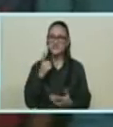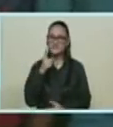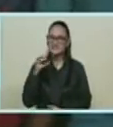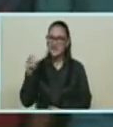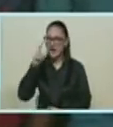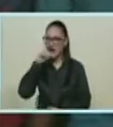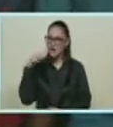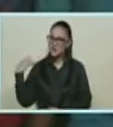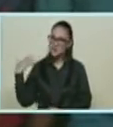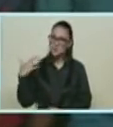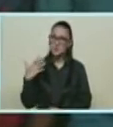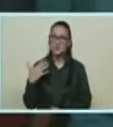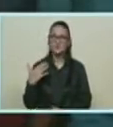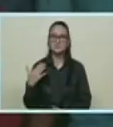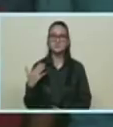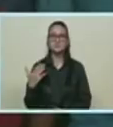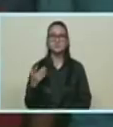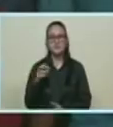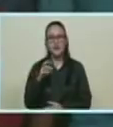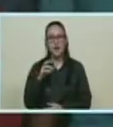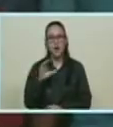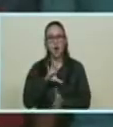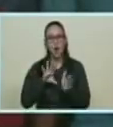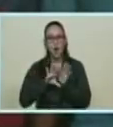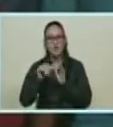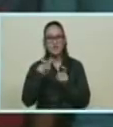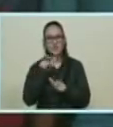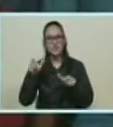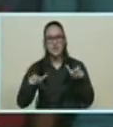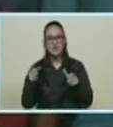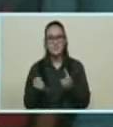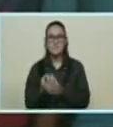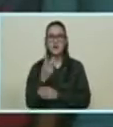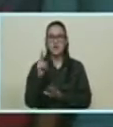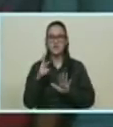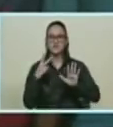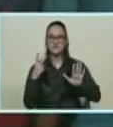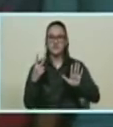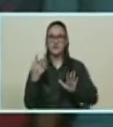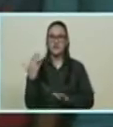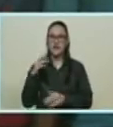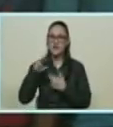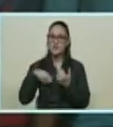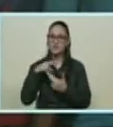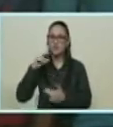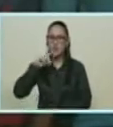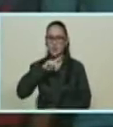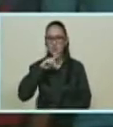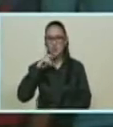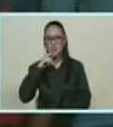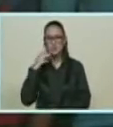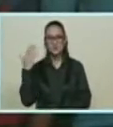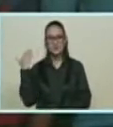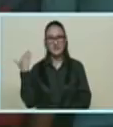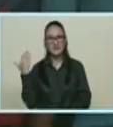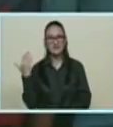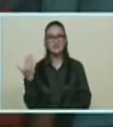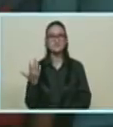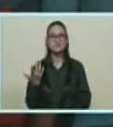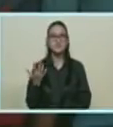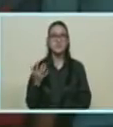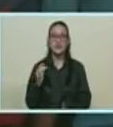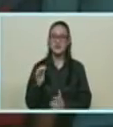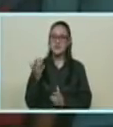años a los bolcheviques, a los constituyentes bolcheviques, en mayo del 17. Hoy nosotros retomamos esos principios